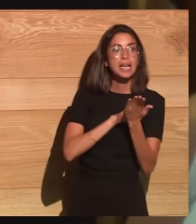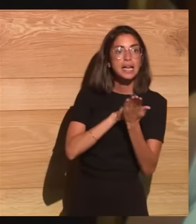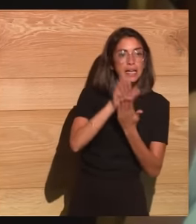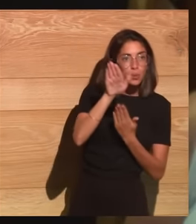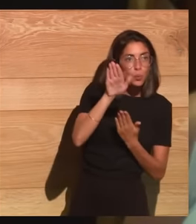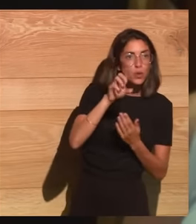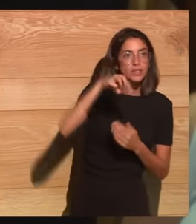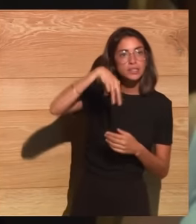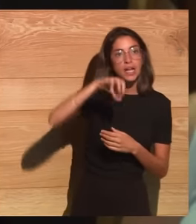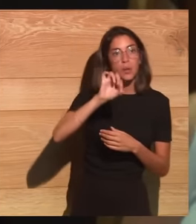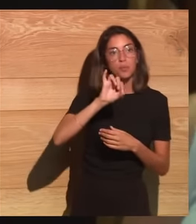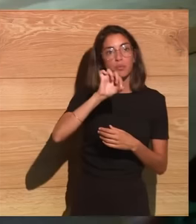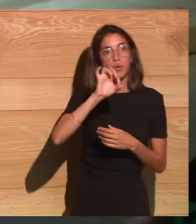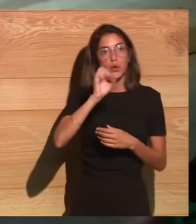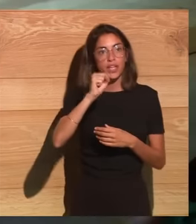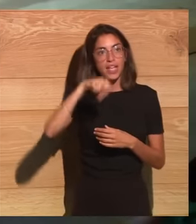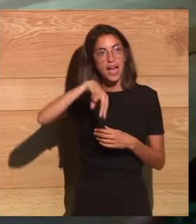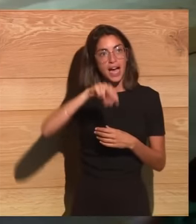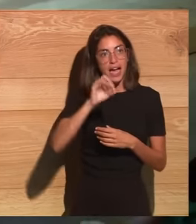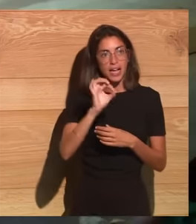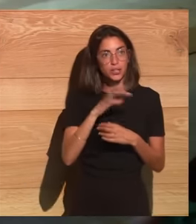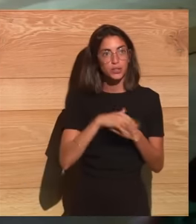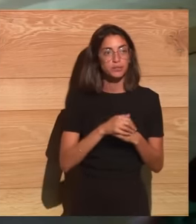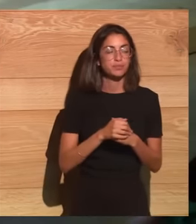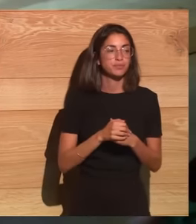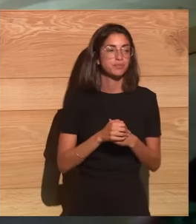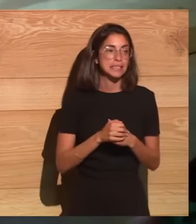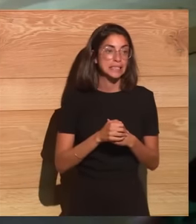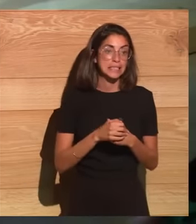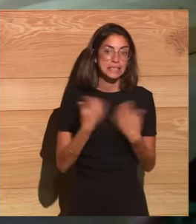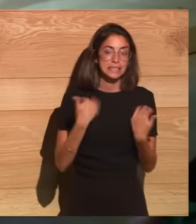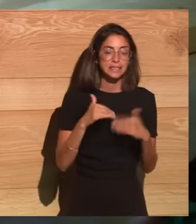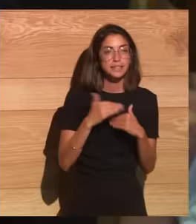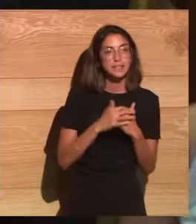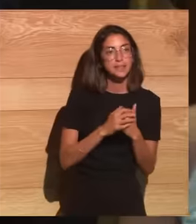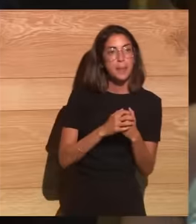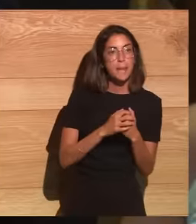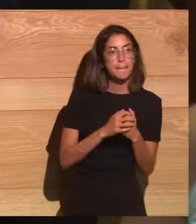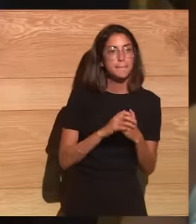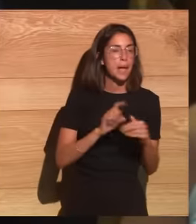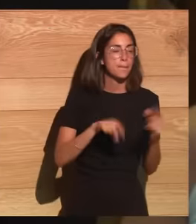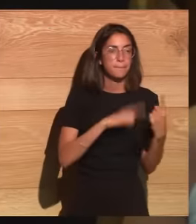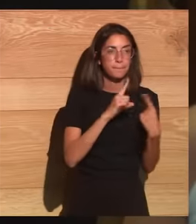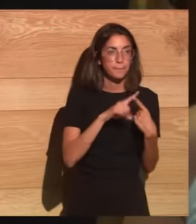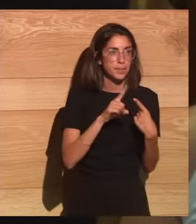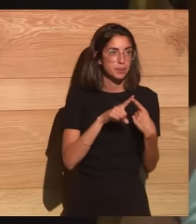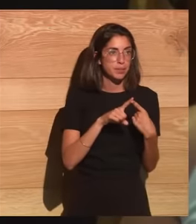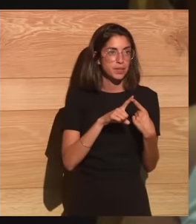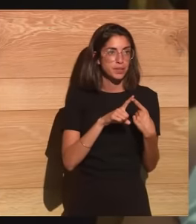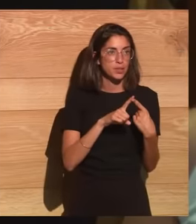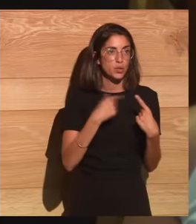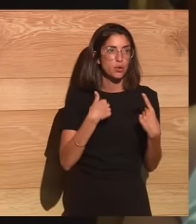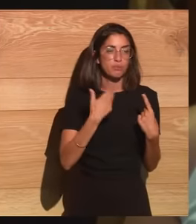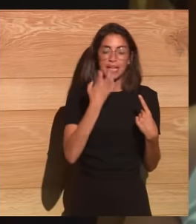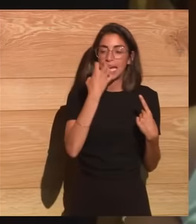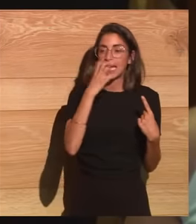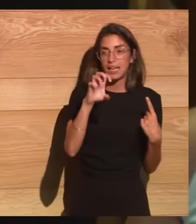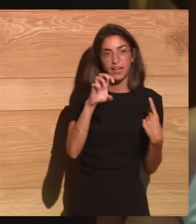entonces... Es que no me lo puedo creer. No, perdón. Vamos a hablar de este tema, sí. La primero es un... Quiero hacer una